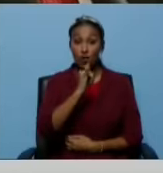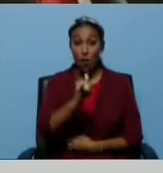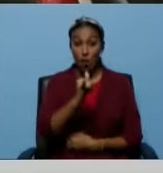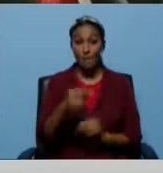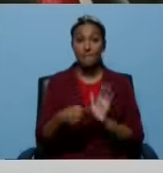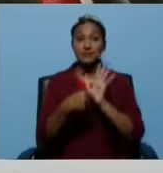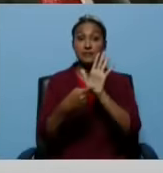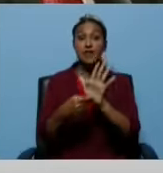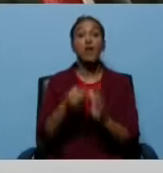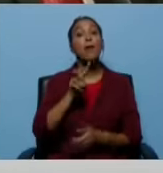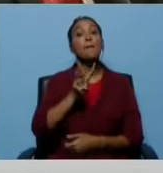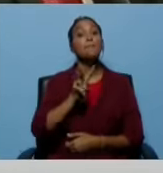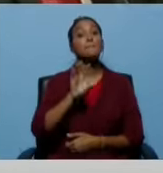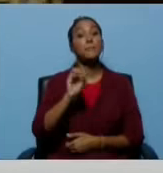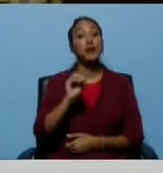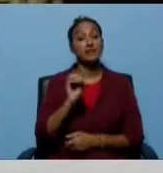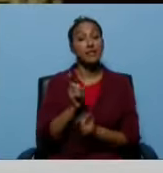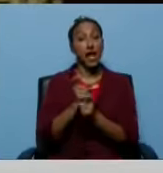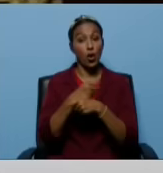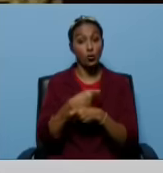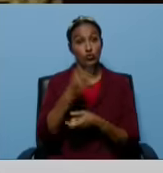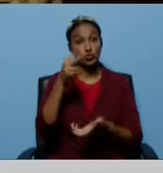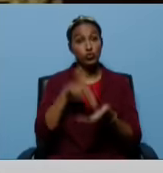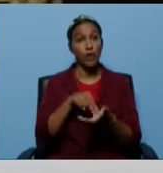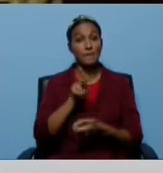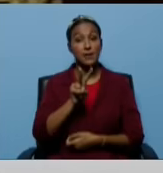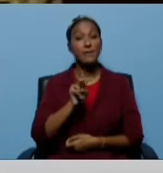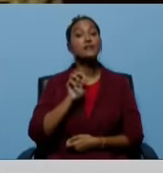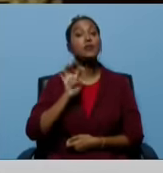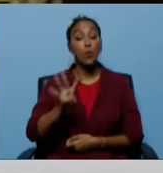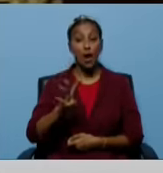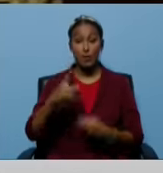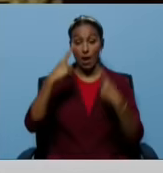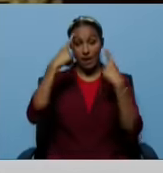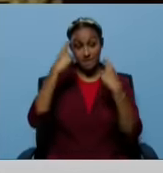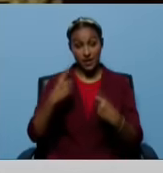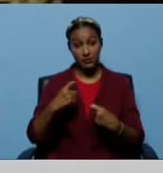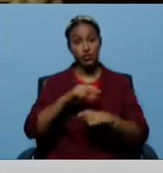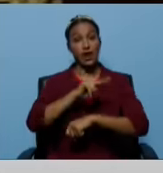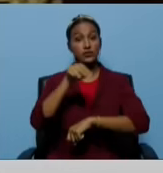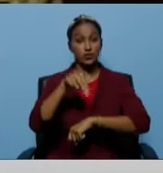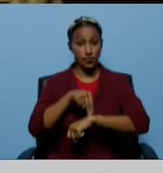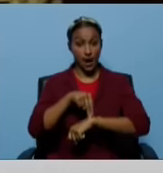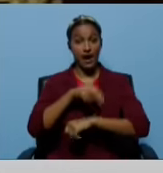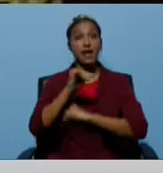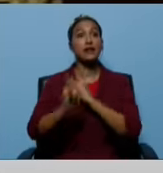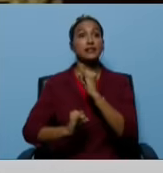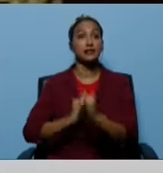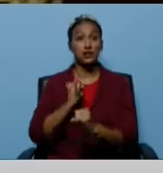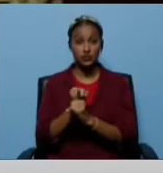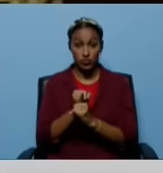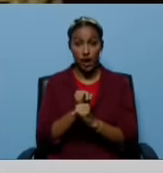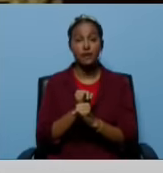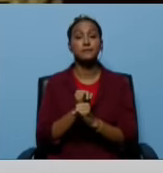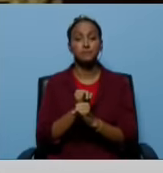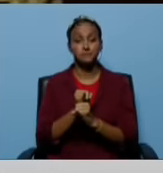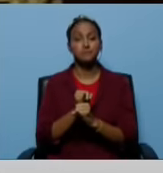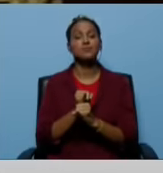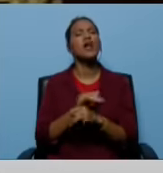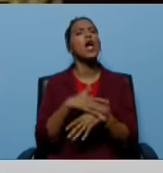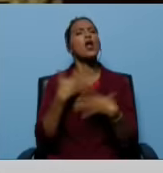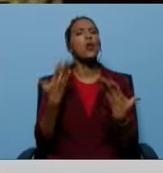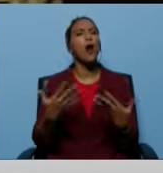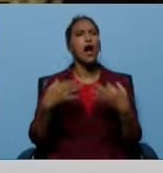20 de agosto del 2024 por los expertos nacionales e internacionales, el cual